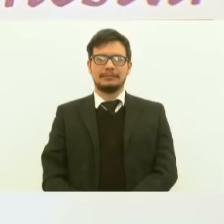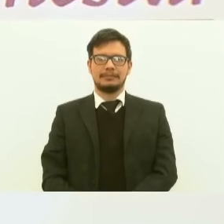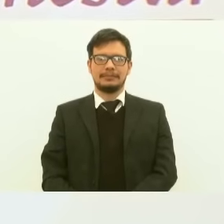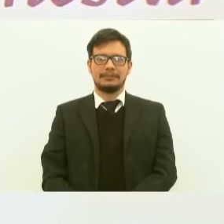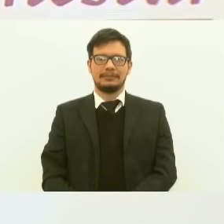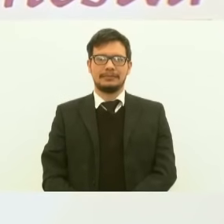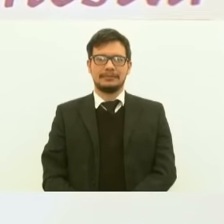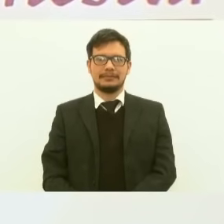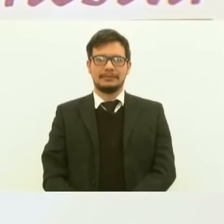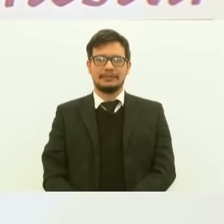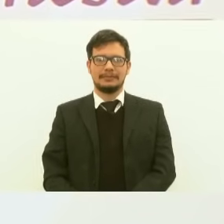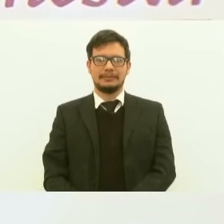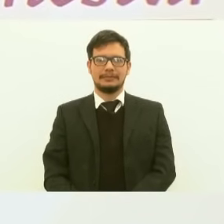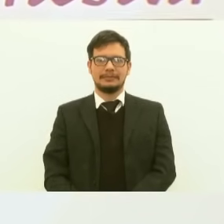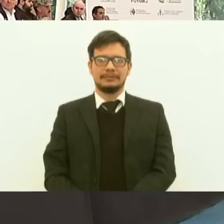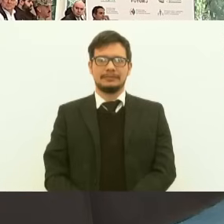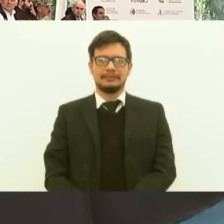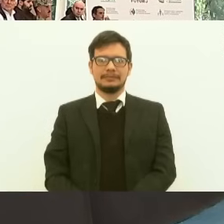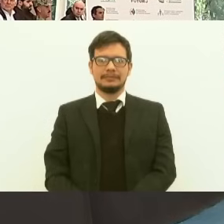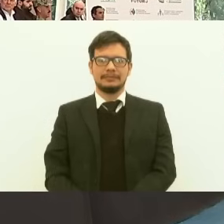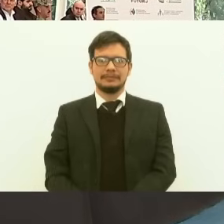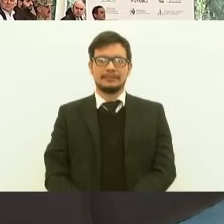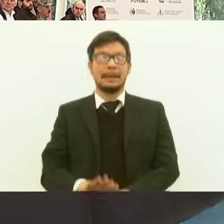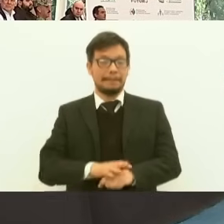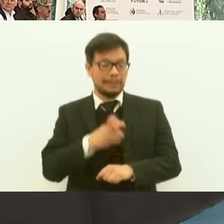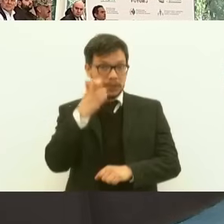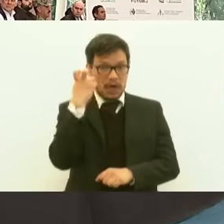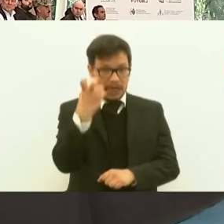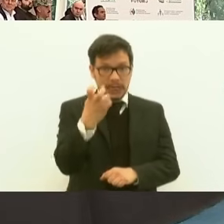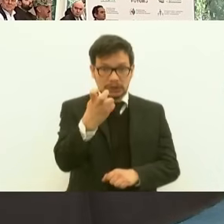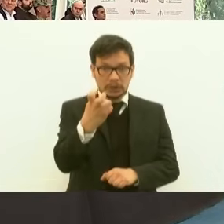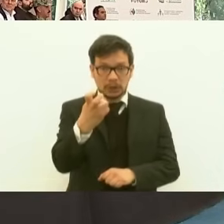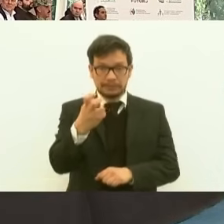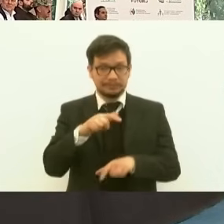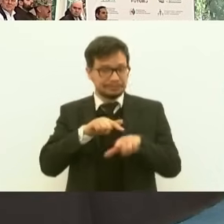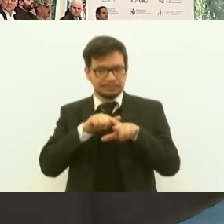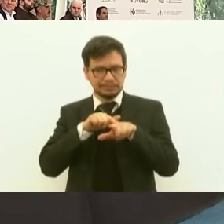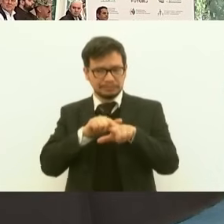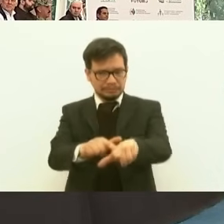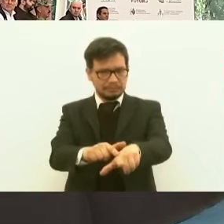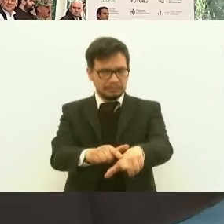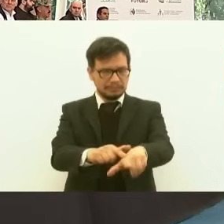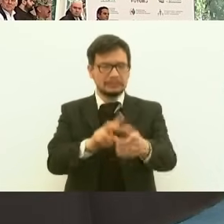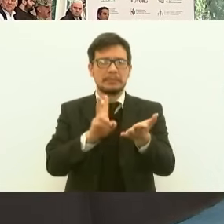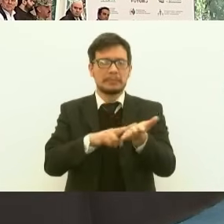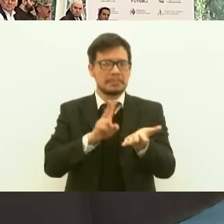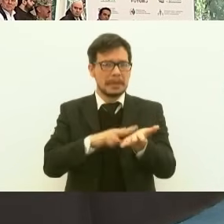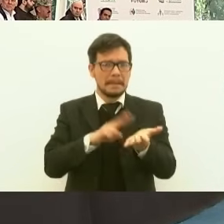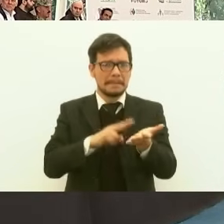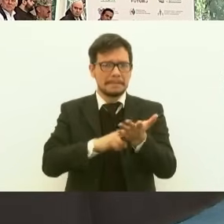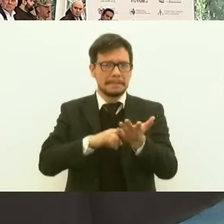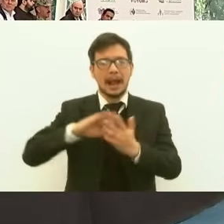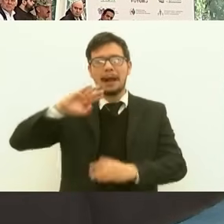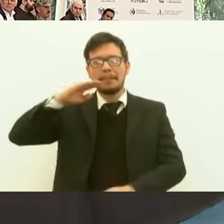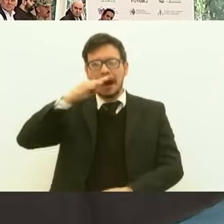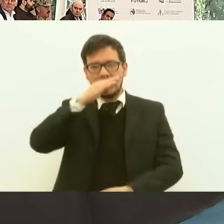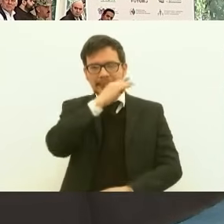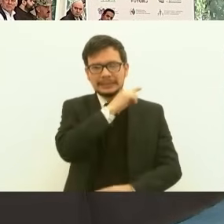Por eso va a continuar el precio de garantía, maíz, en